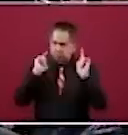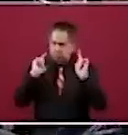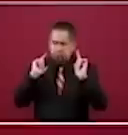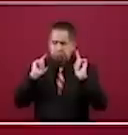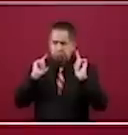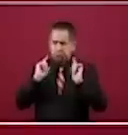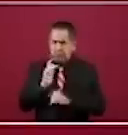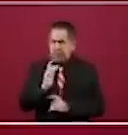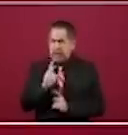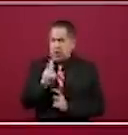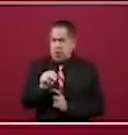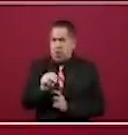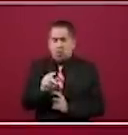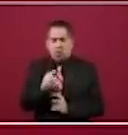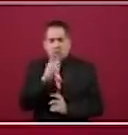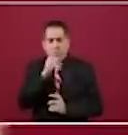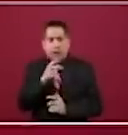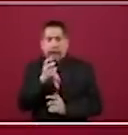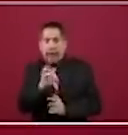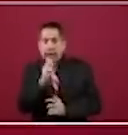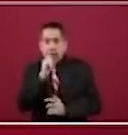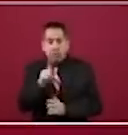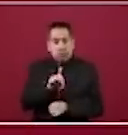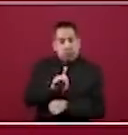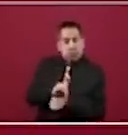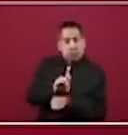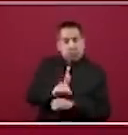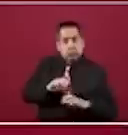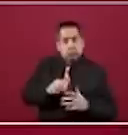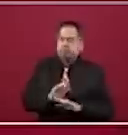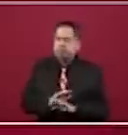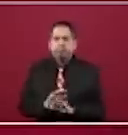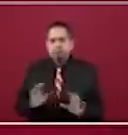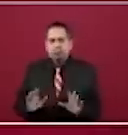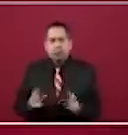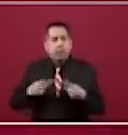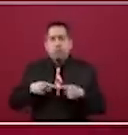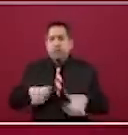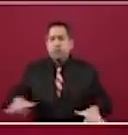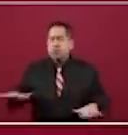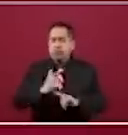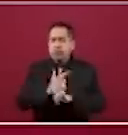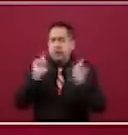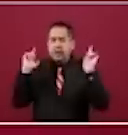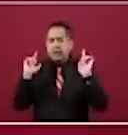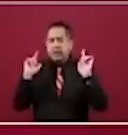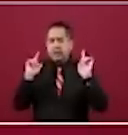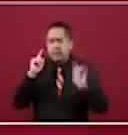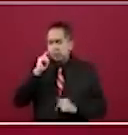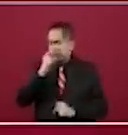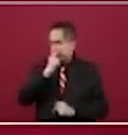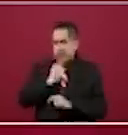ya no puede darse esa tutela, porque el ciudadano es libre y